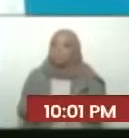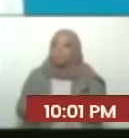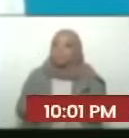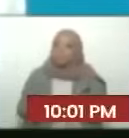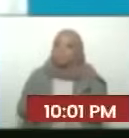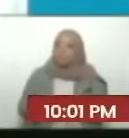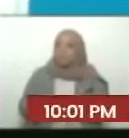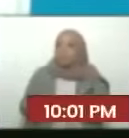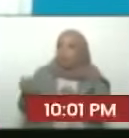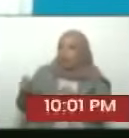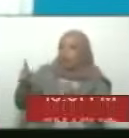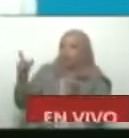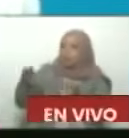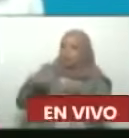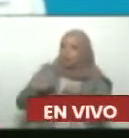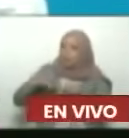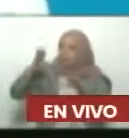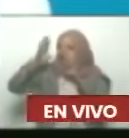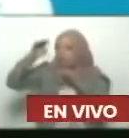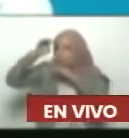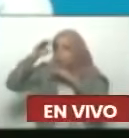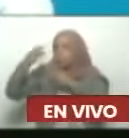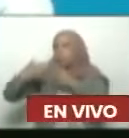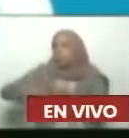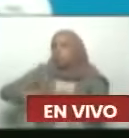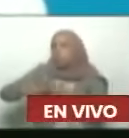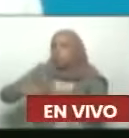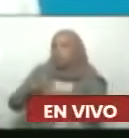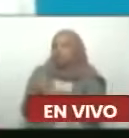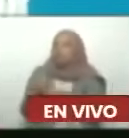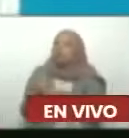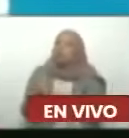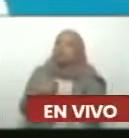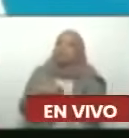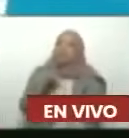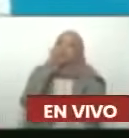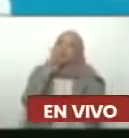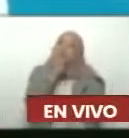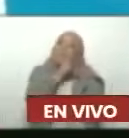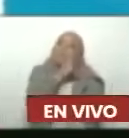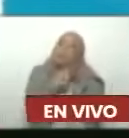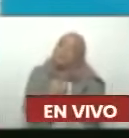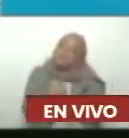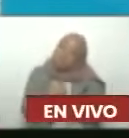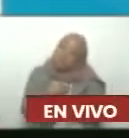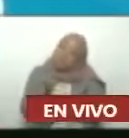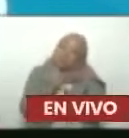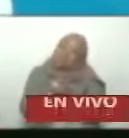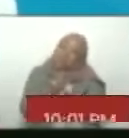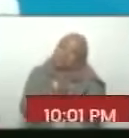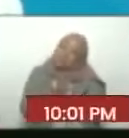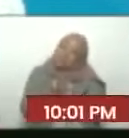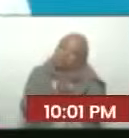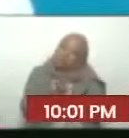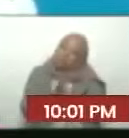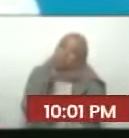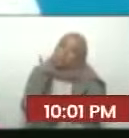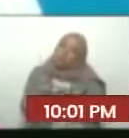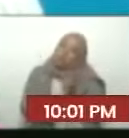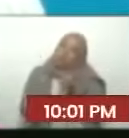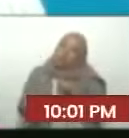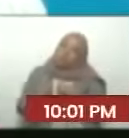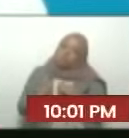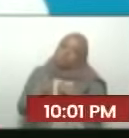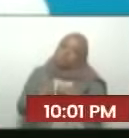fuimos llamados más la atención como empresarios. Y actualmente estamos acá. Mi padre me decía, tienes que tener tranquilidad, que en algún momento de tu